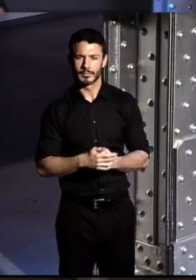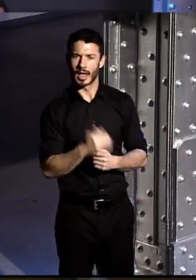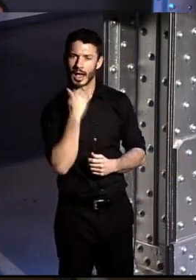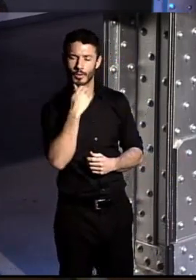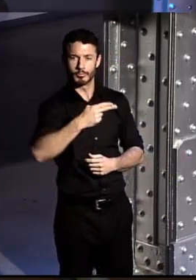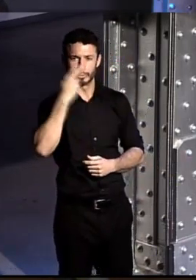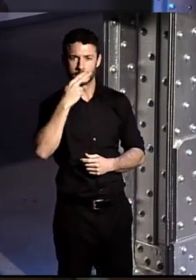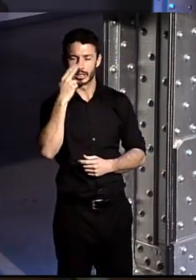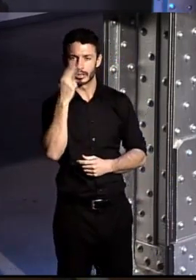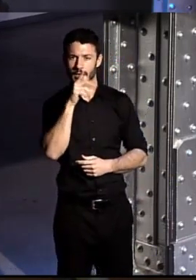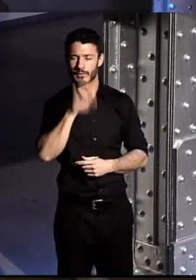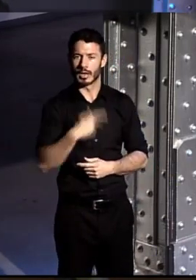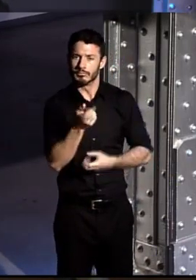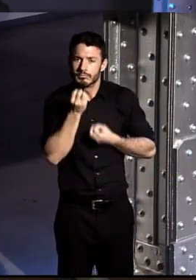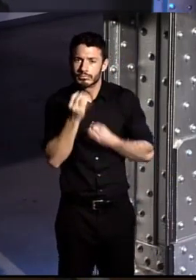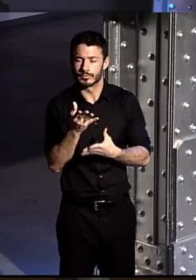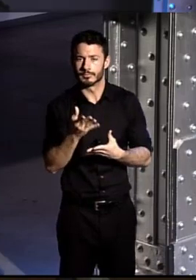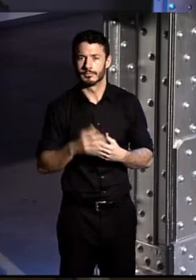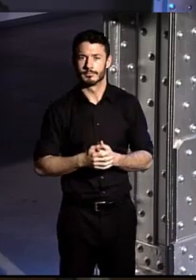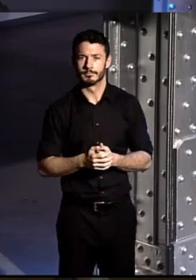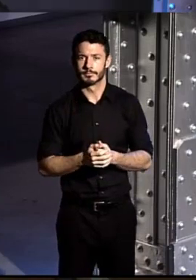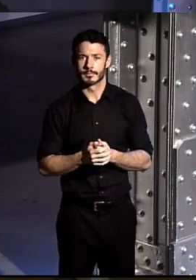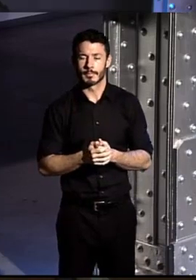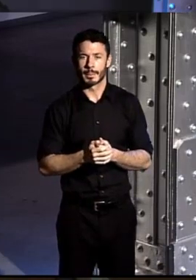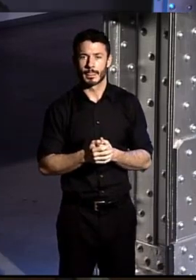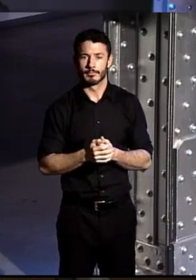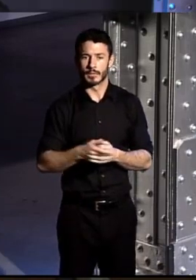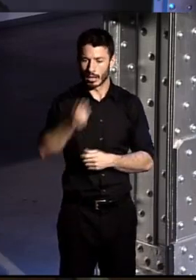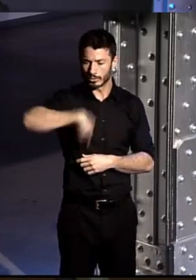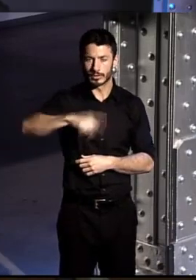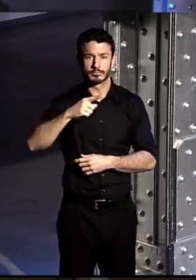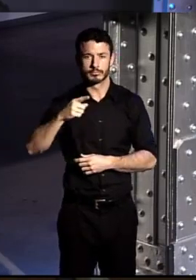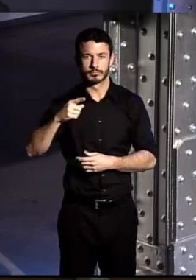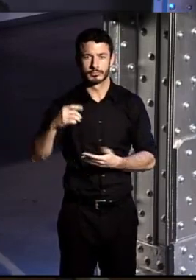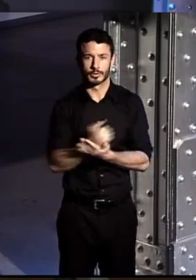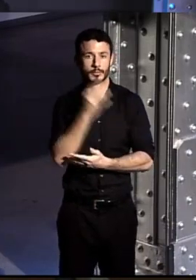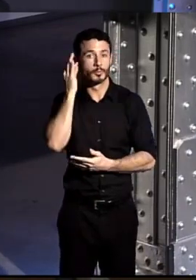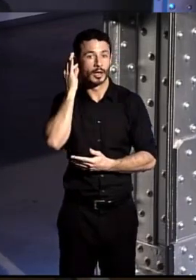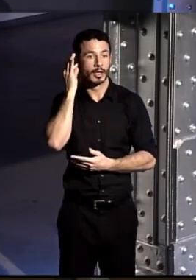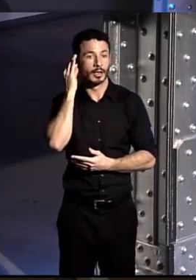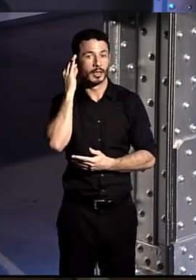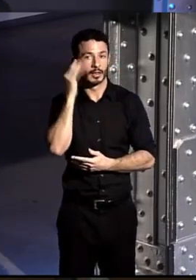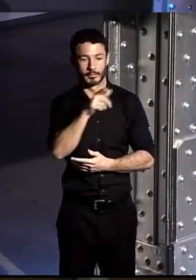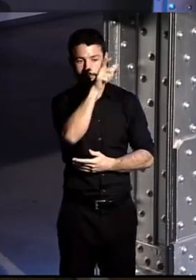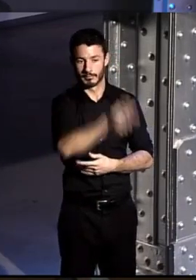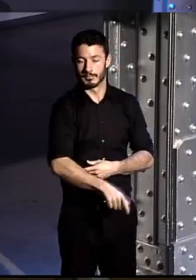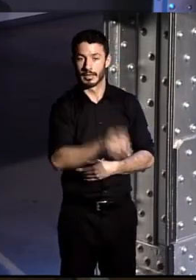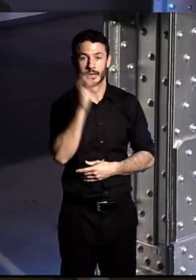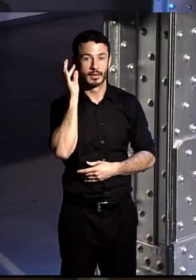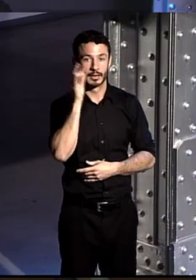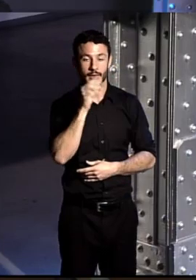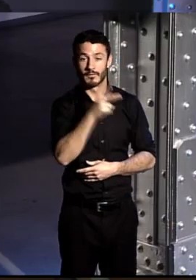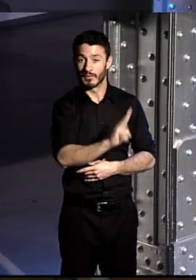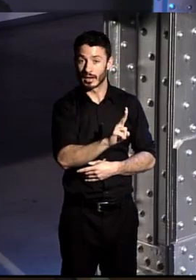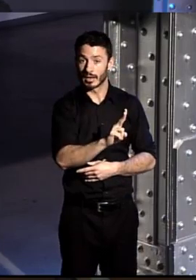Fernando ha destacado. Resulta que somos aquí mujeres que estamos exculpando a Verne de la misoginia, pero que son